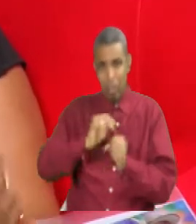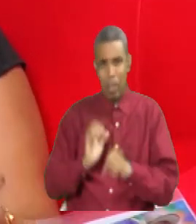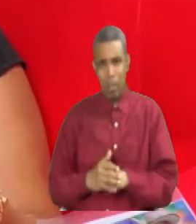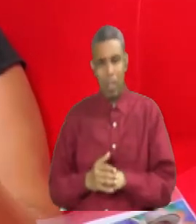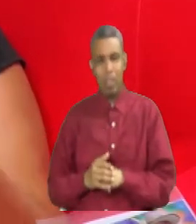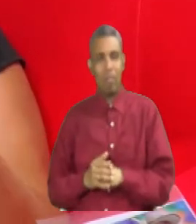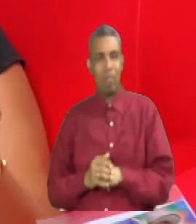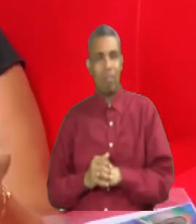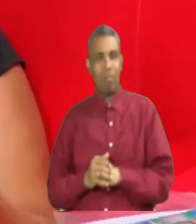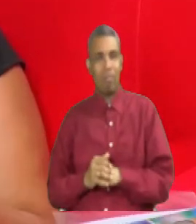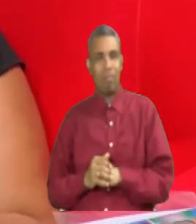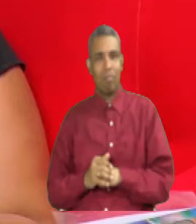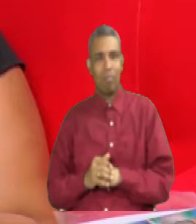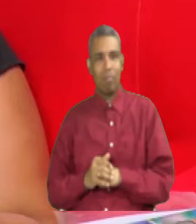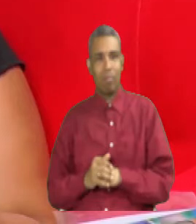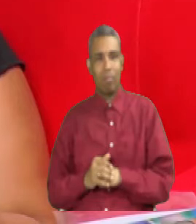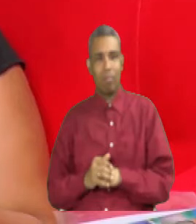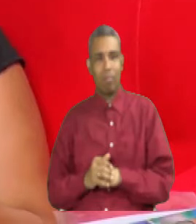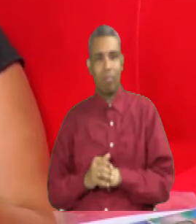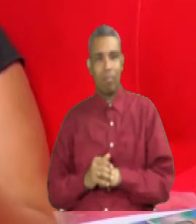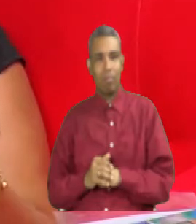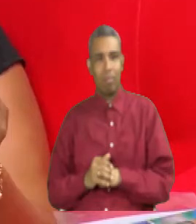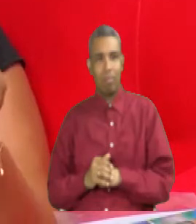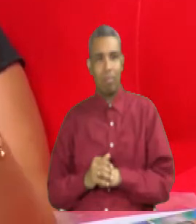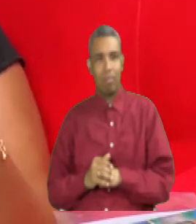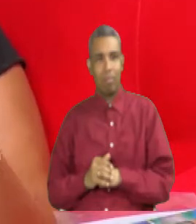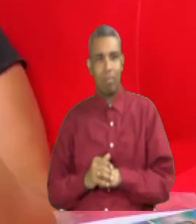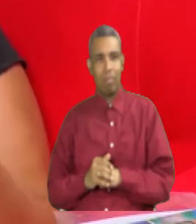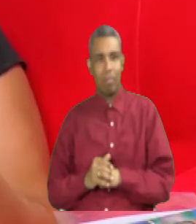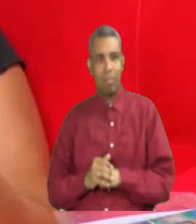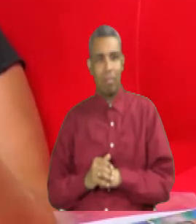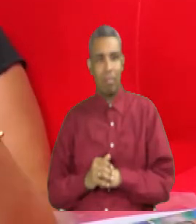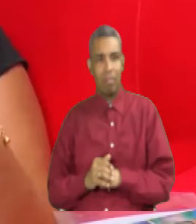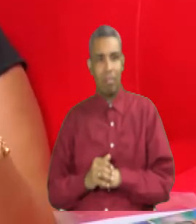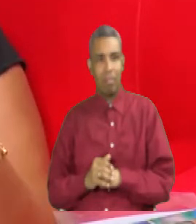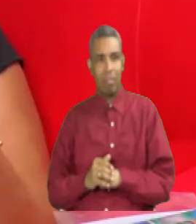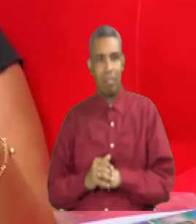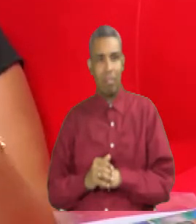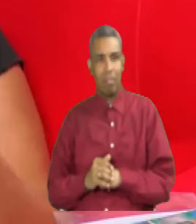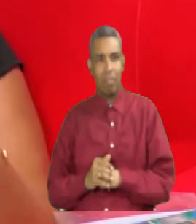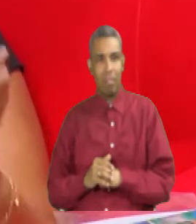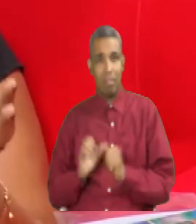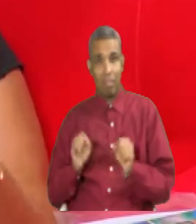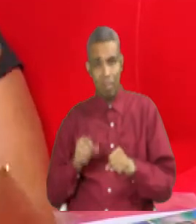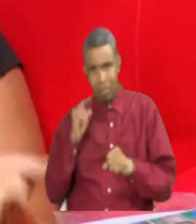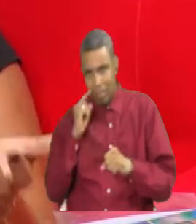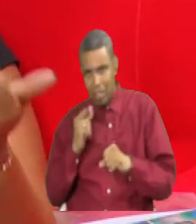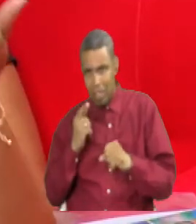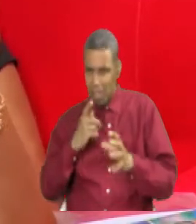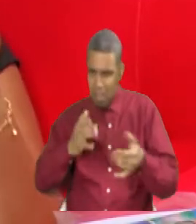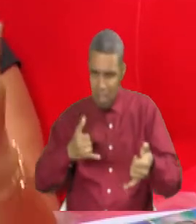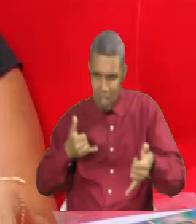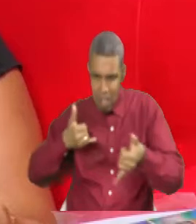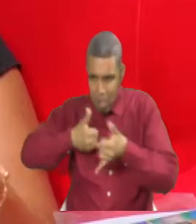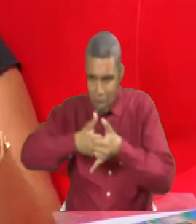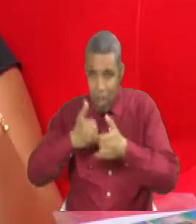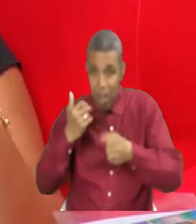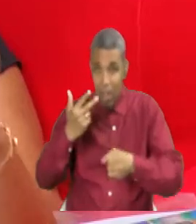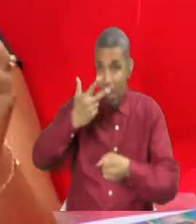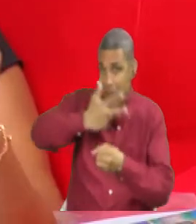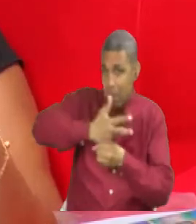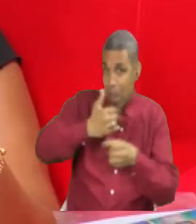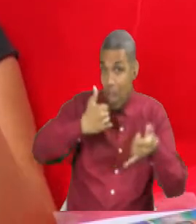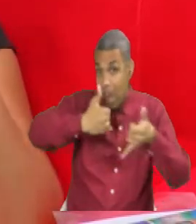el contacto de la persona que empieza a manejar esto. Este señor se contacta conmigo, me dice, oye, fabuloso, me gusta, envíame toda la